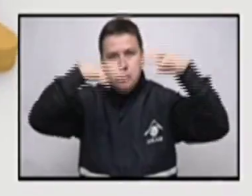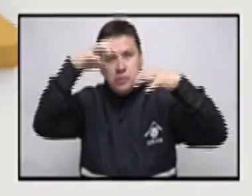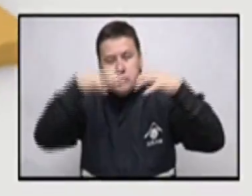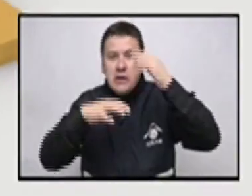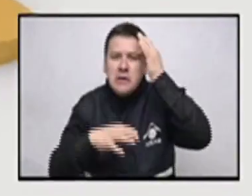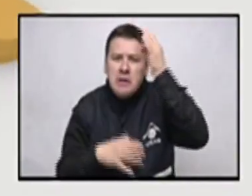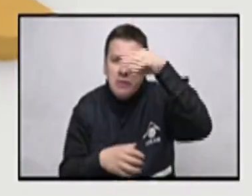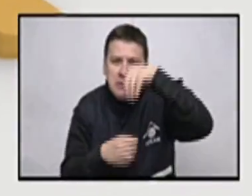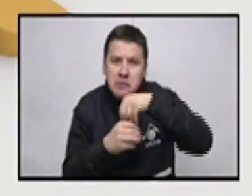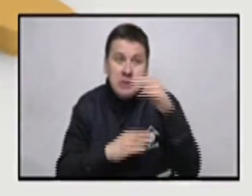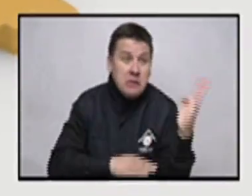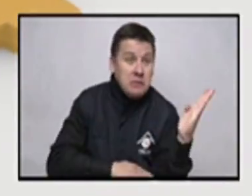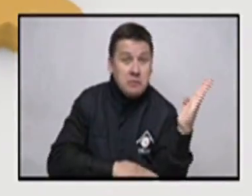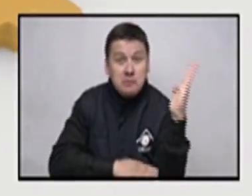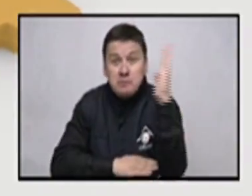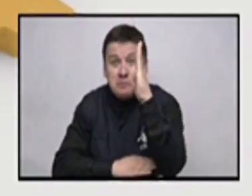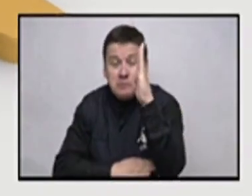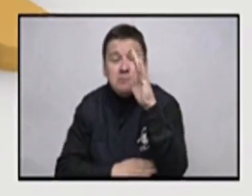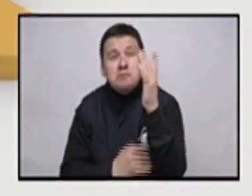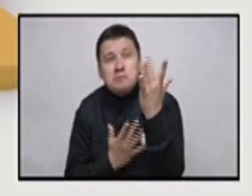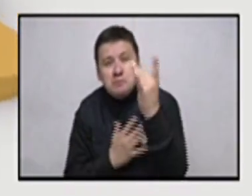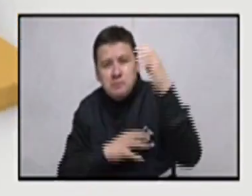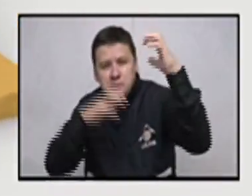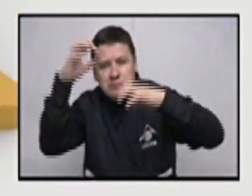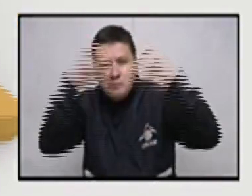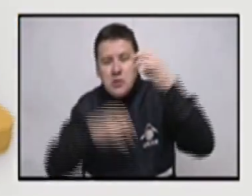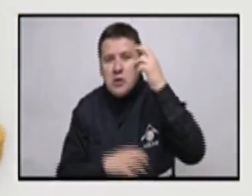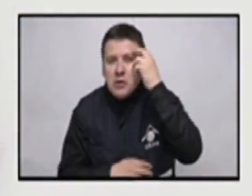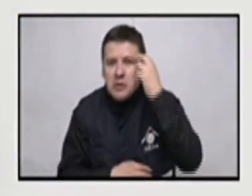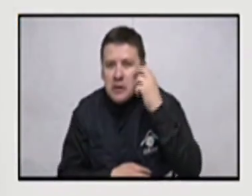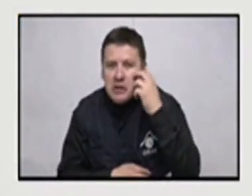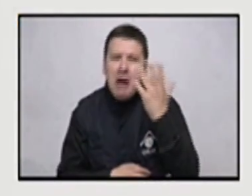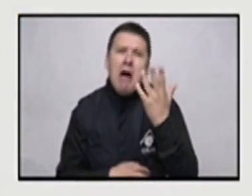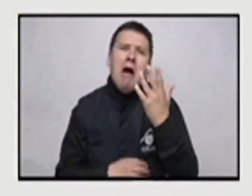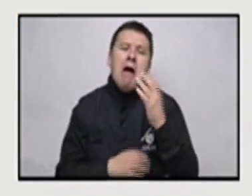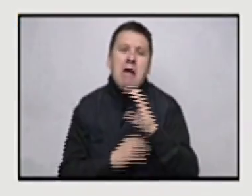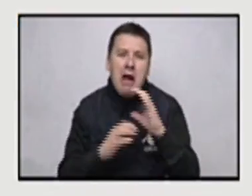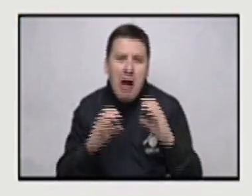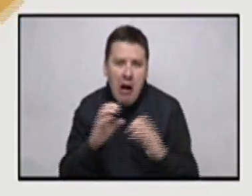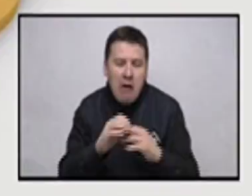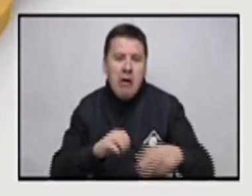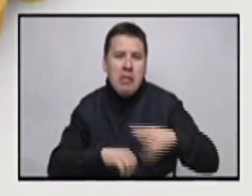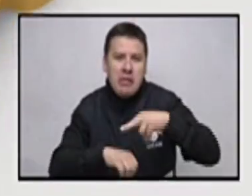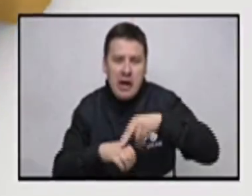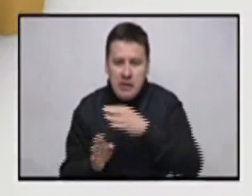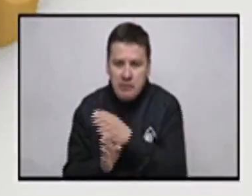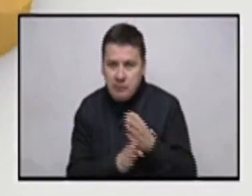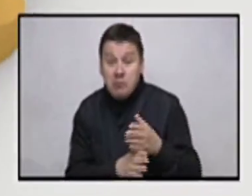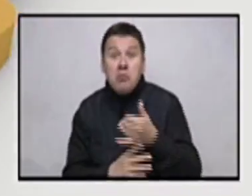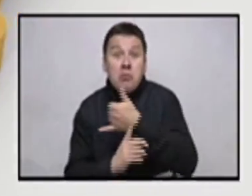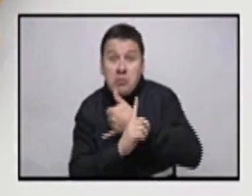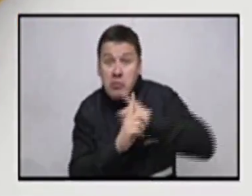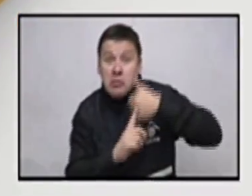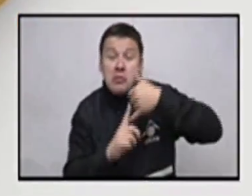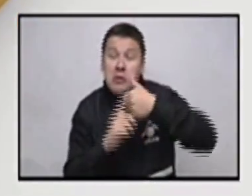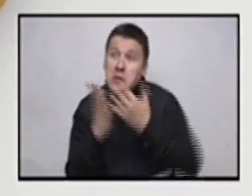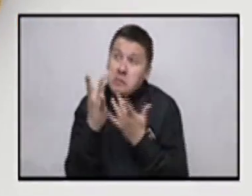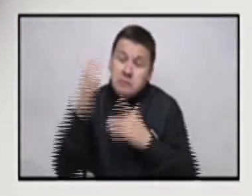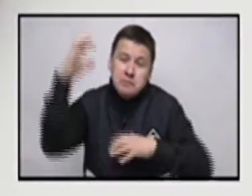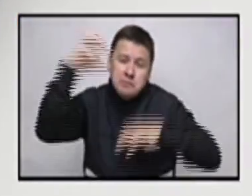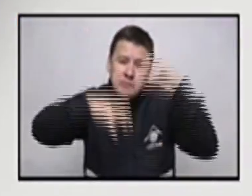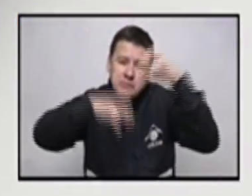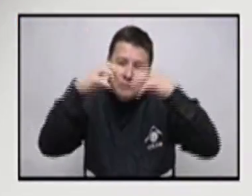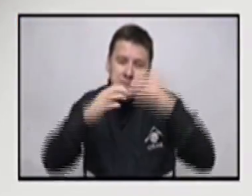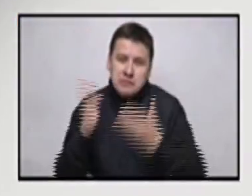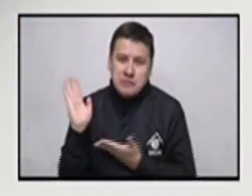mañana. Después del mediodía, se esperan lluvias en zonas de Chocó, Cauca y Nariño. En la región Andina se espera un cielo cubierto con lluvias en sectores